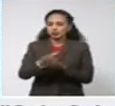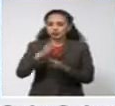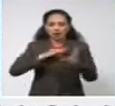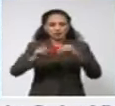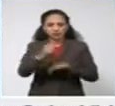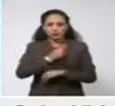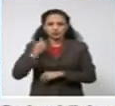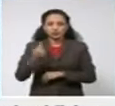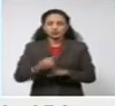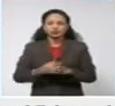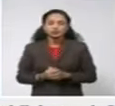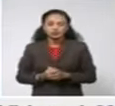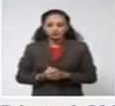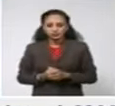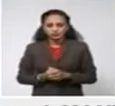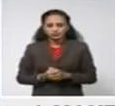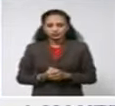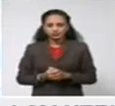centrales.